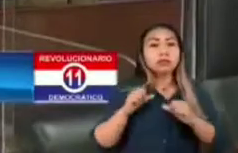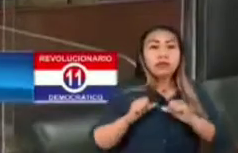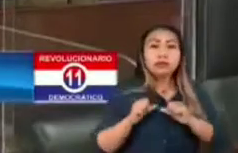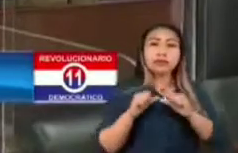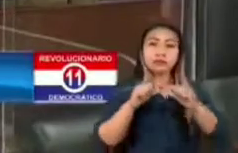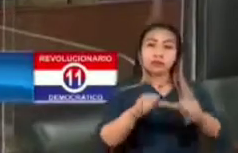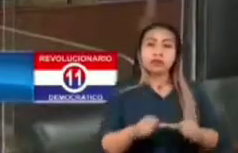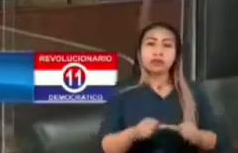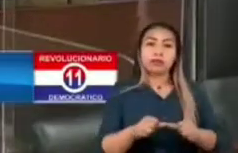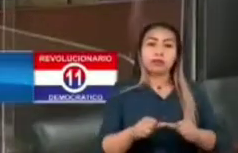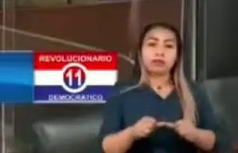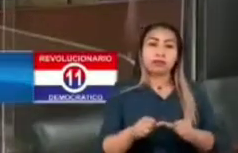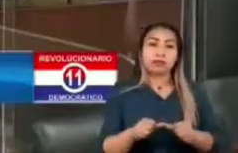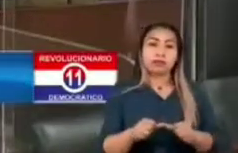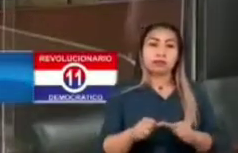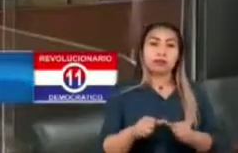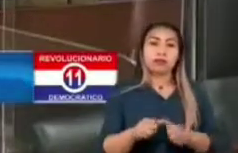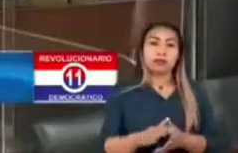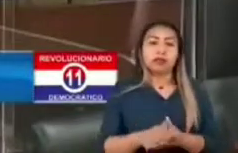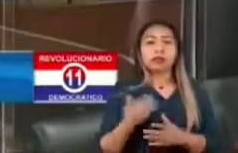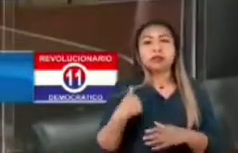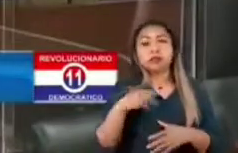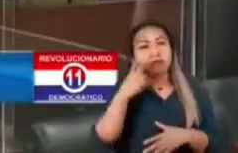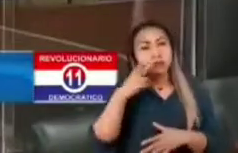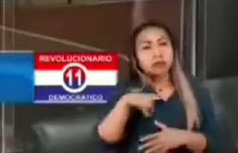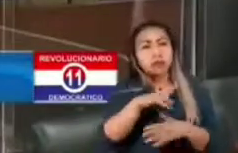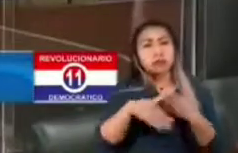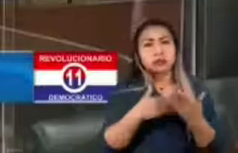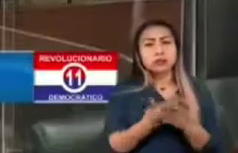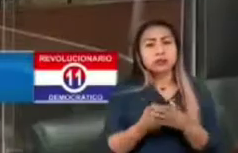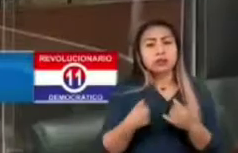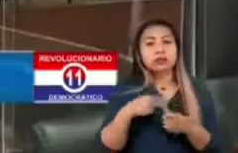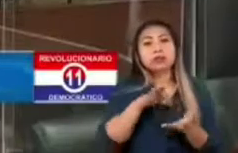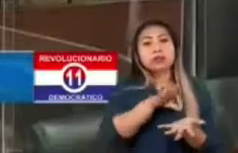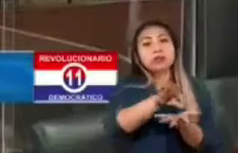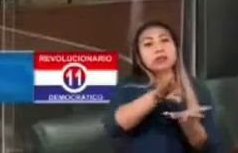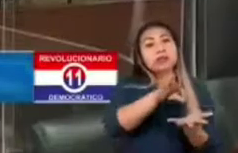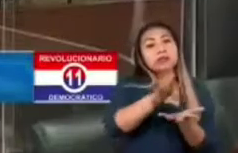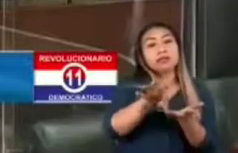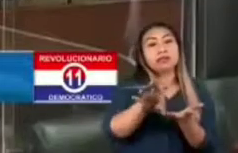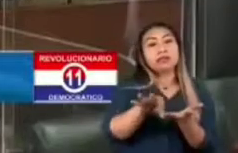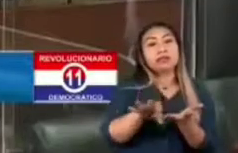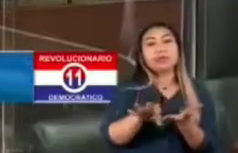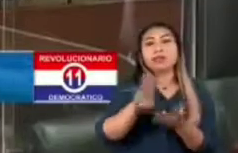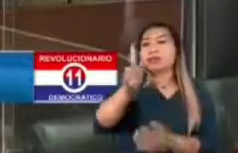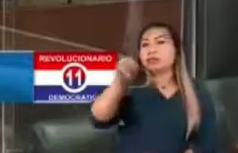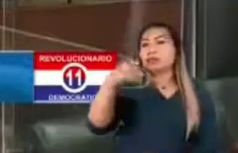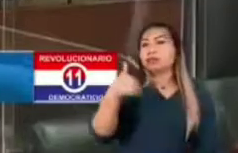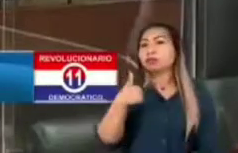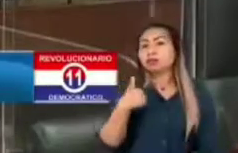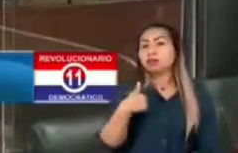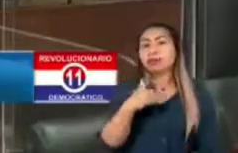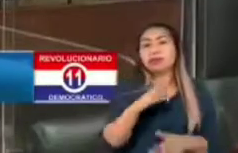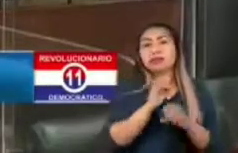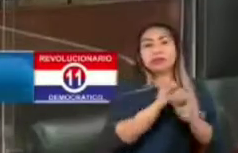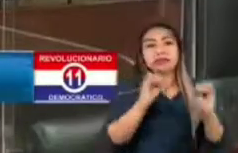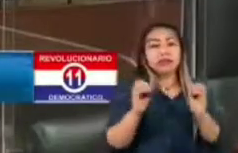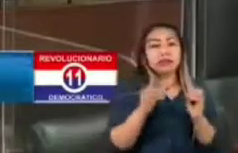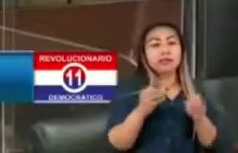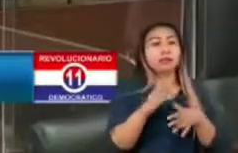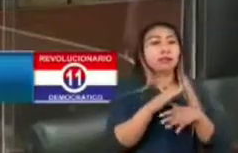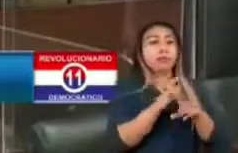porque no estamos enfilando a una provincia que no tiene nada teniéndolo todo